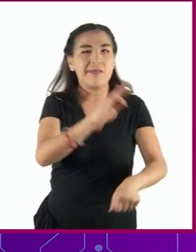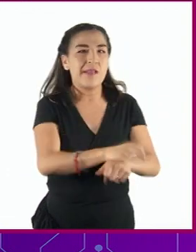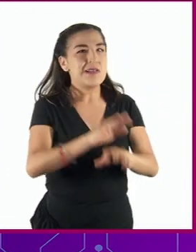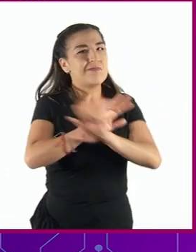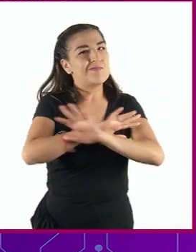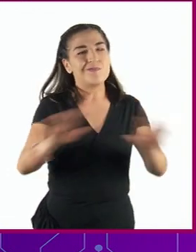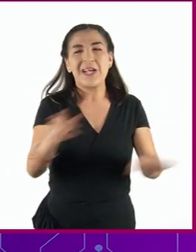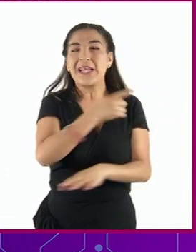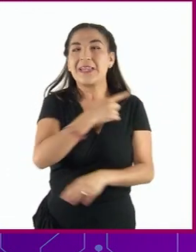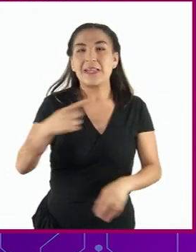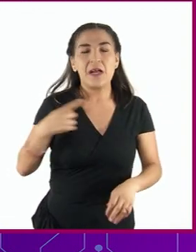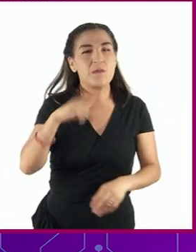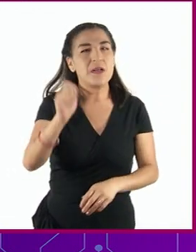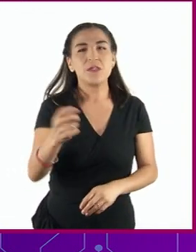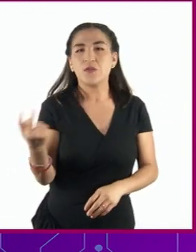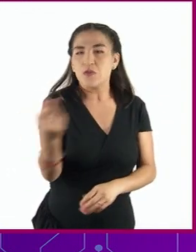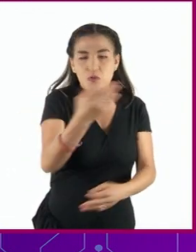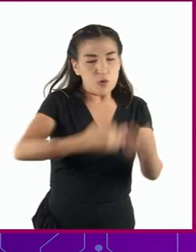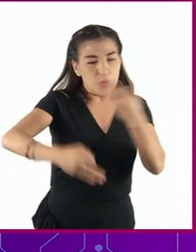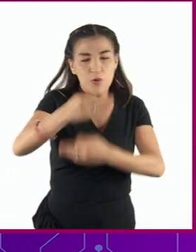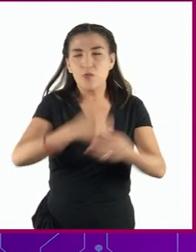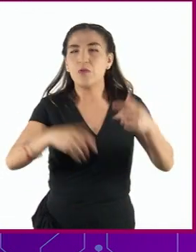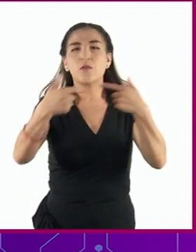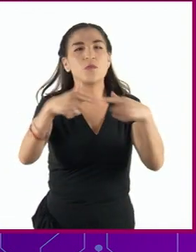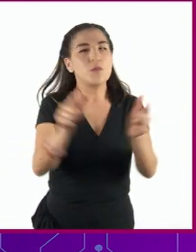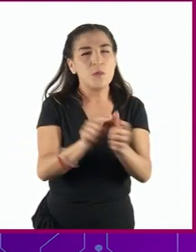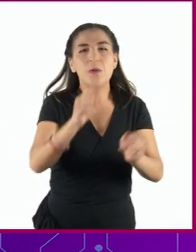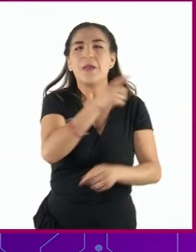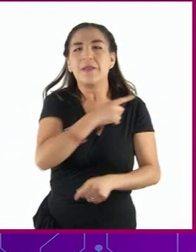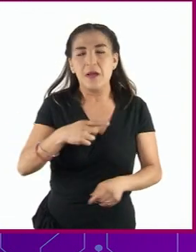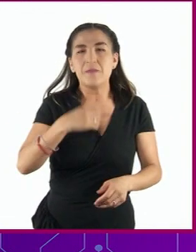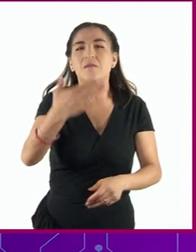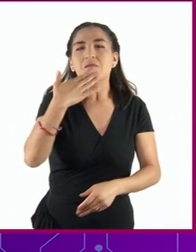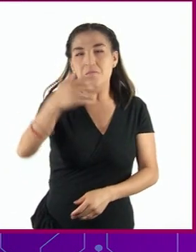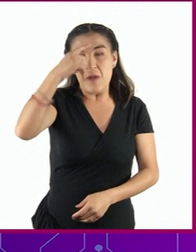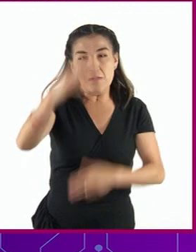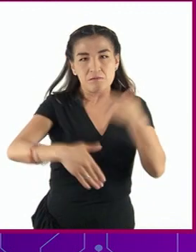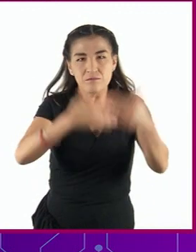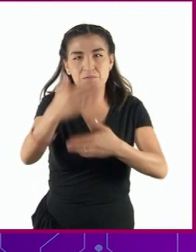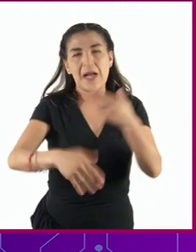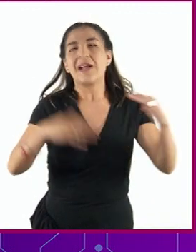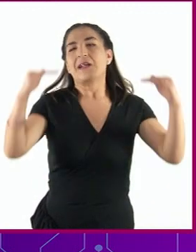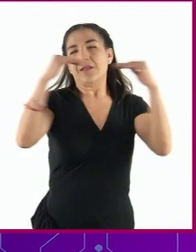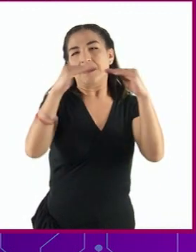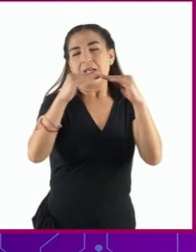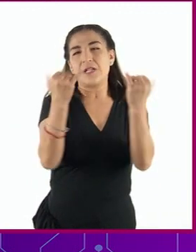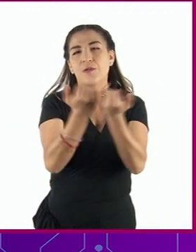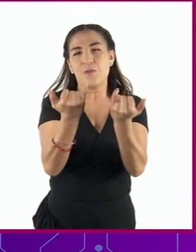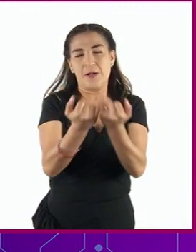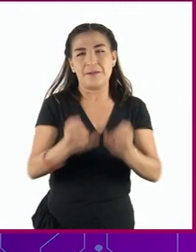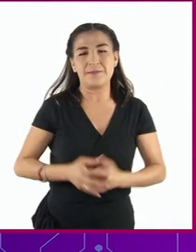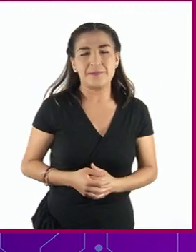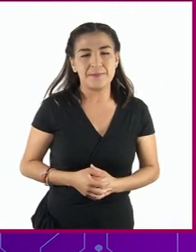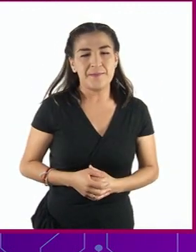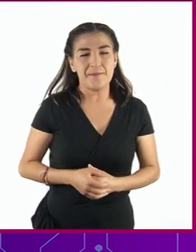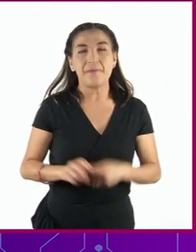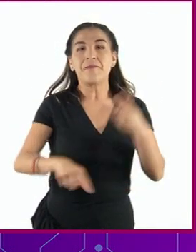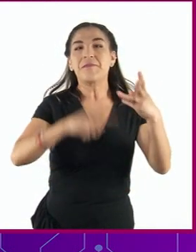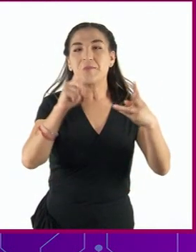debe tomar parte a favor de todas y todos y trabajar para que el proceso sea equitativo.